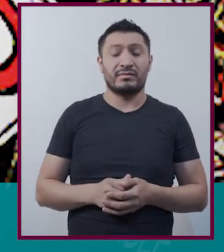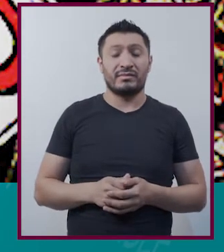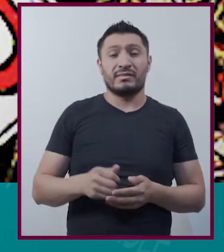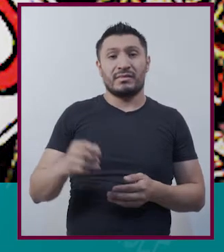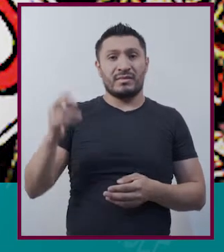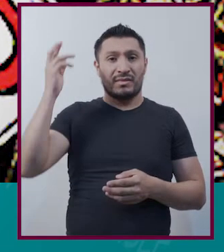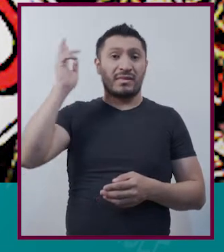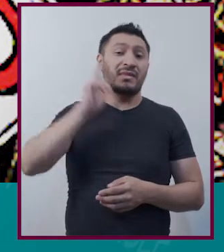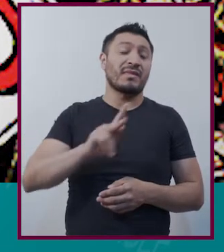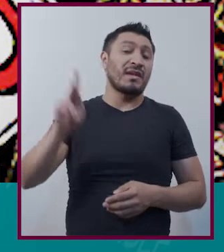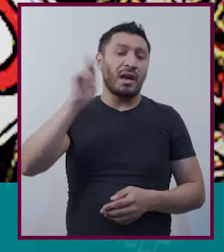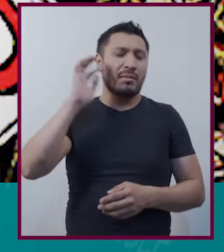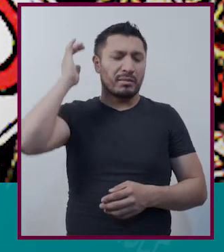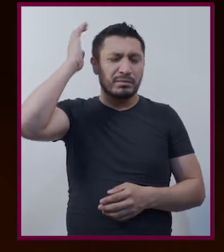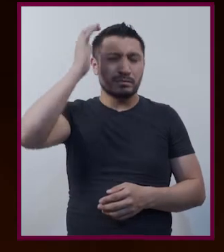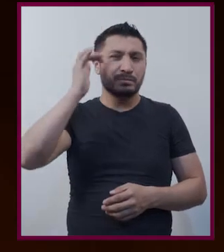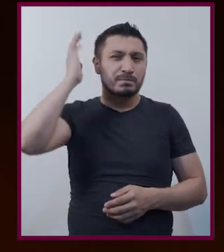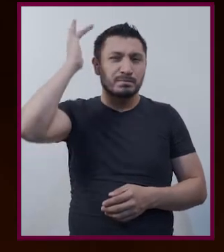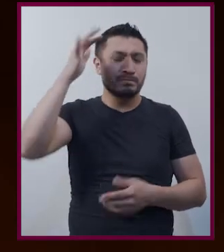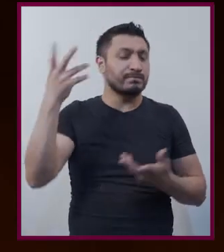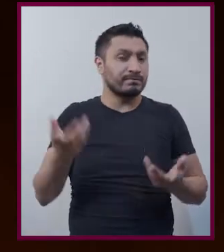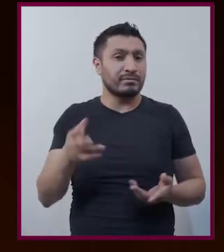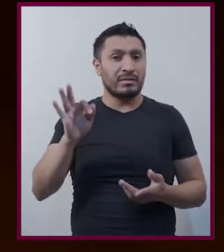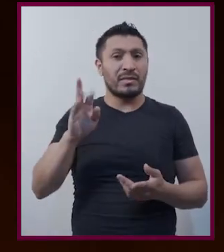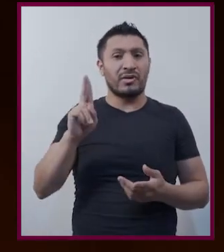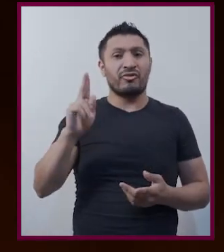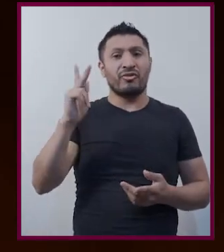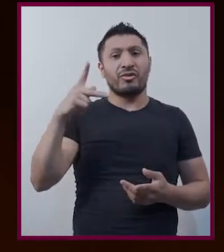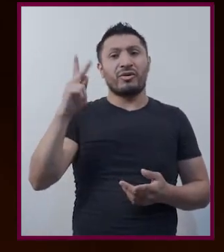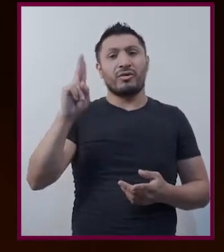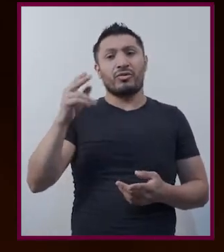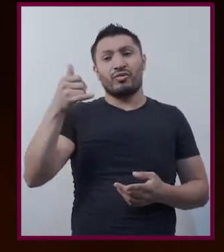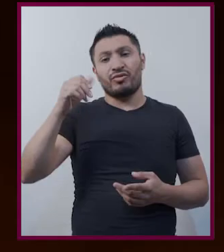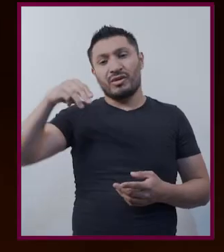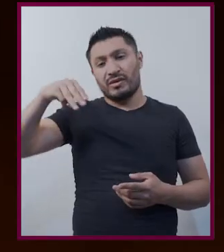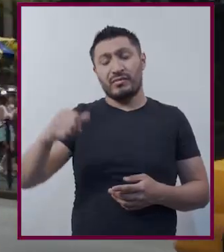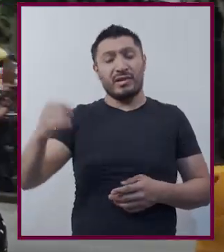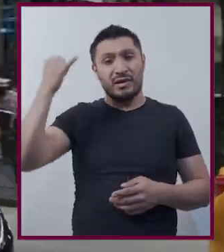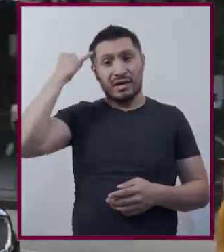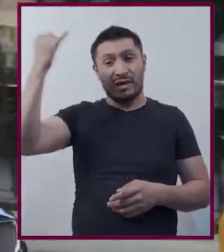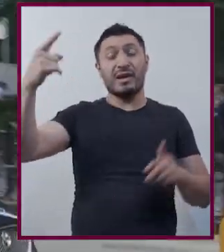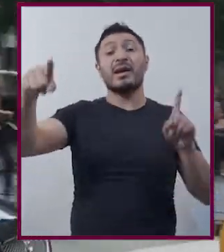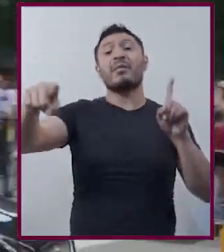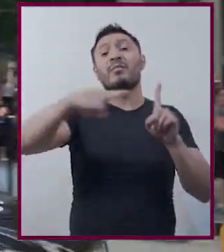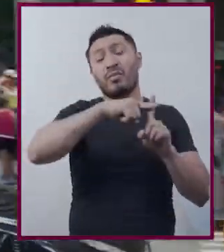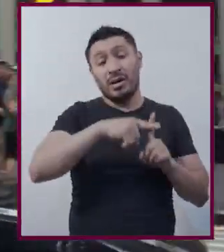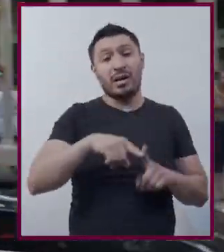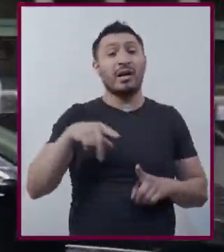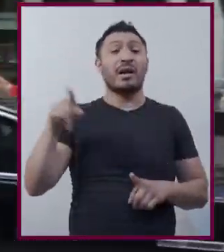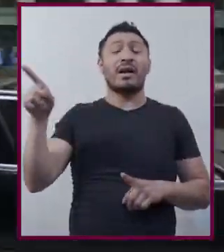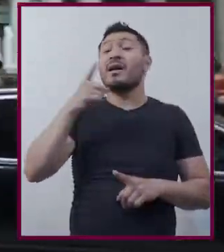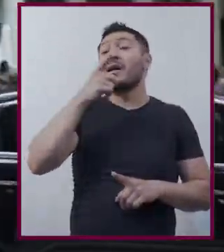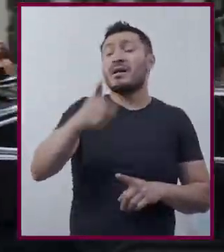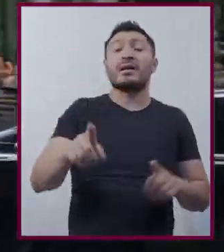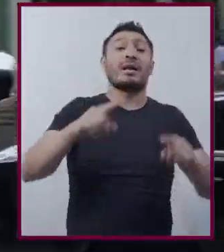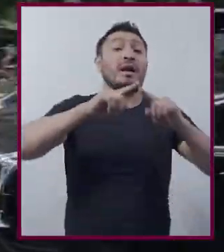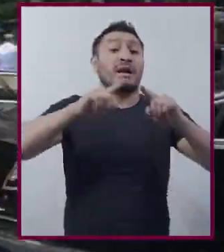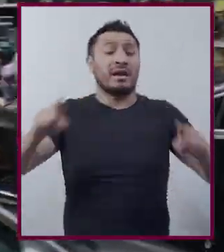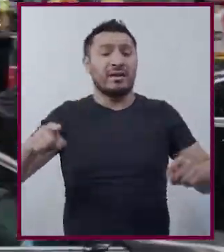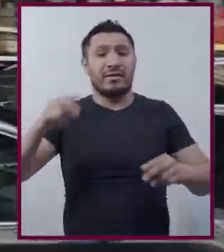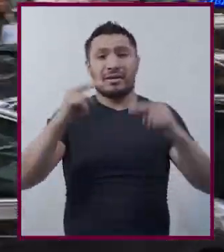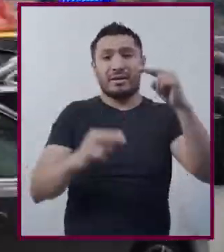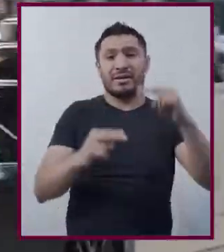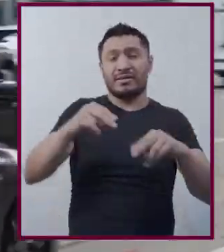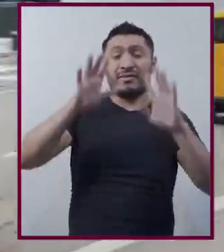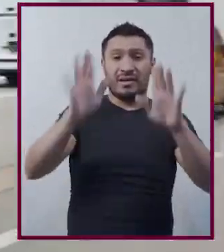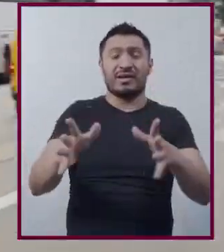que reflexionarlo, ¿no crees? Fukuyama se mostró optimista al respecto. Incluso llega a decir que la diferencia de clases